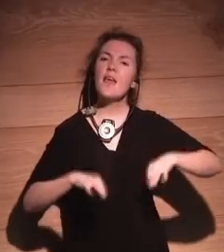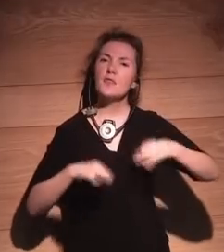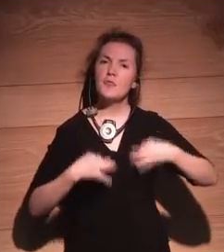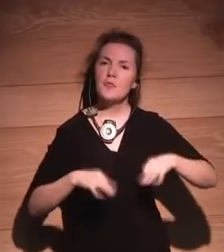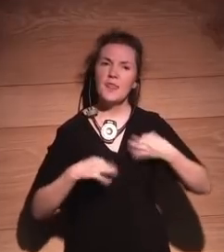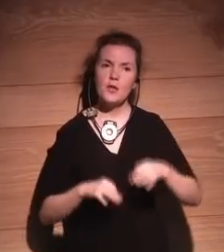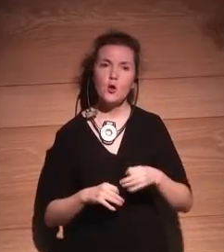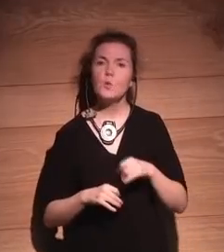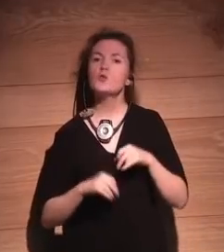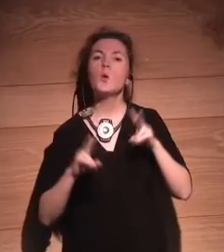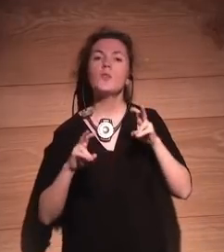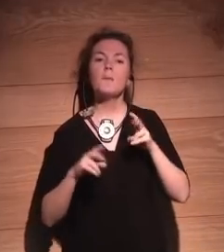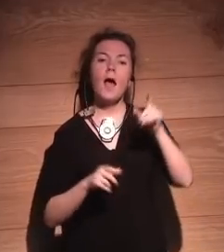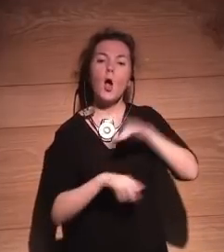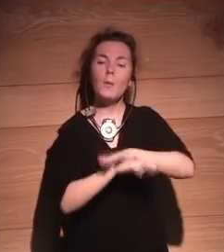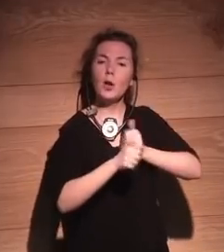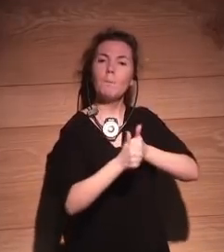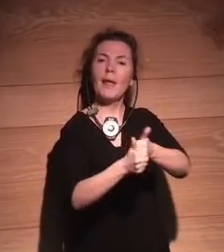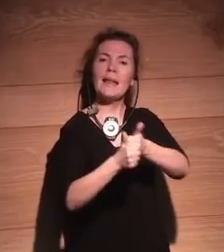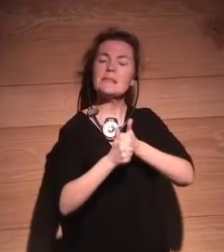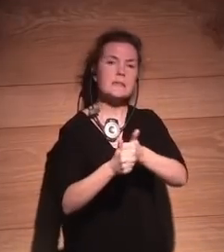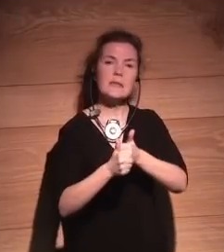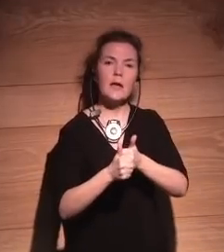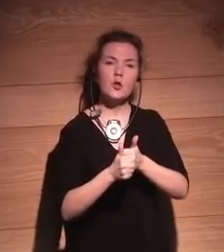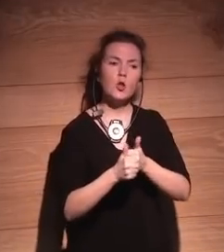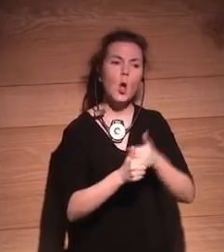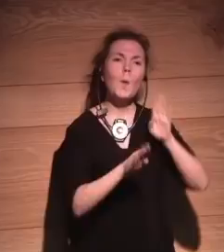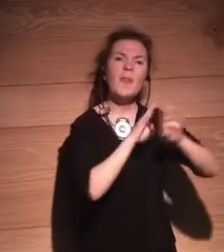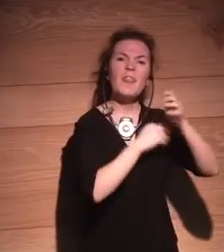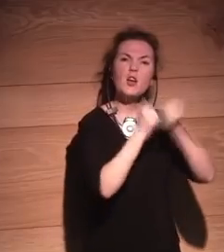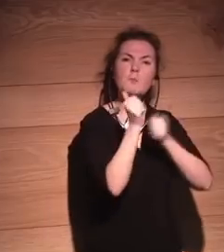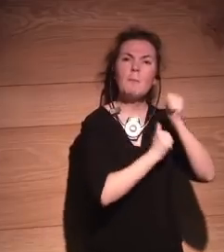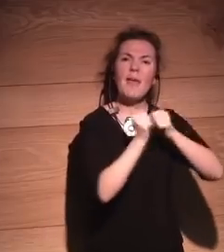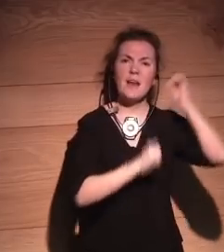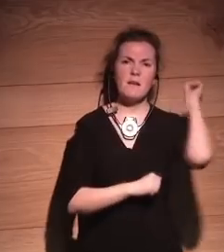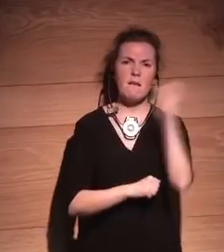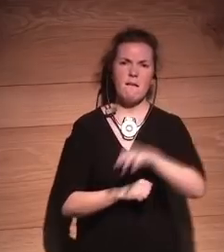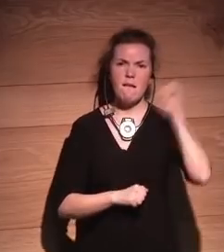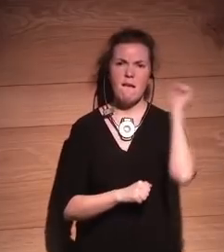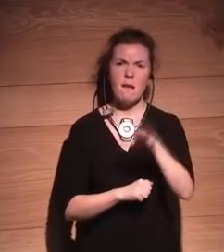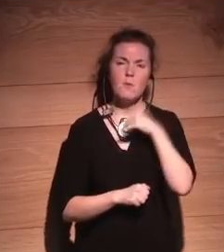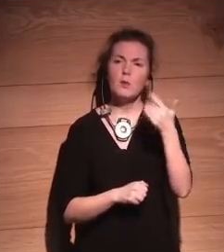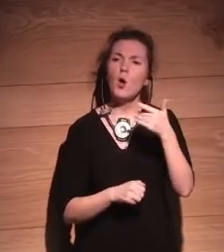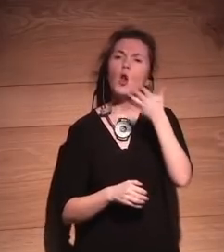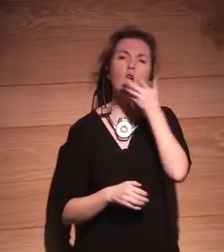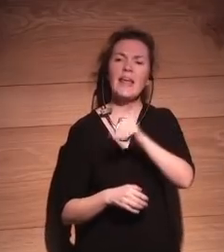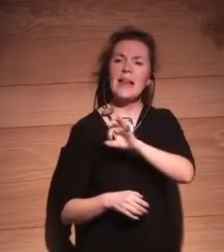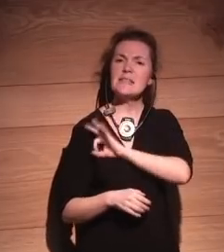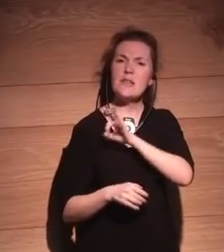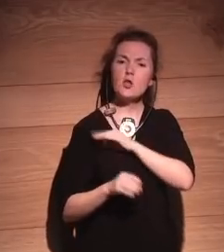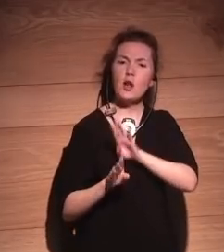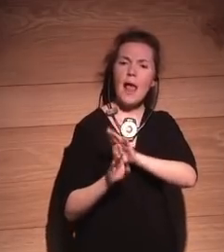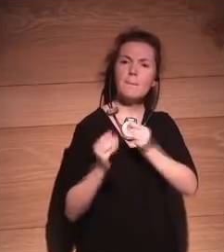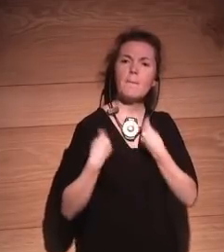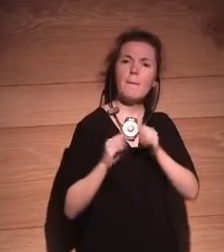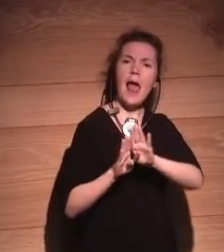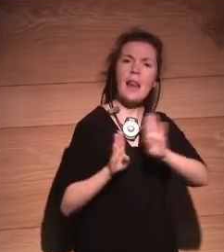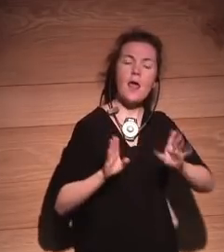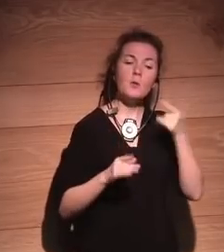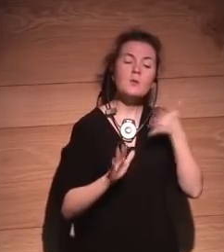no es que sea además un tema de que lo persiga el gobierno, no, le tiran piedras los vecinos, porque no quieren que ese señor esté allí porque es un peligro para